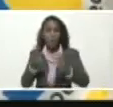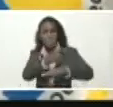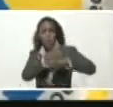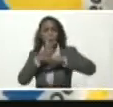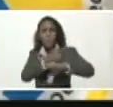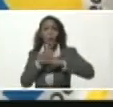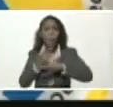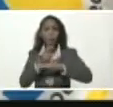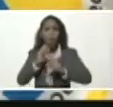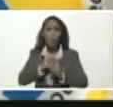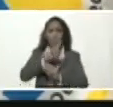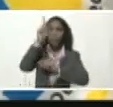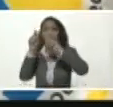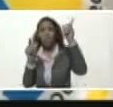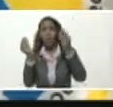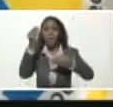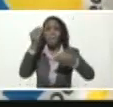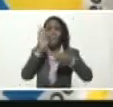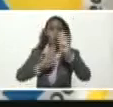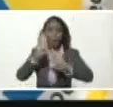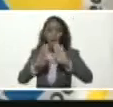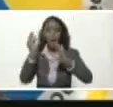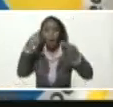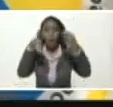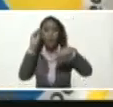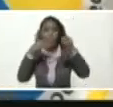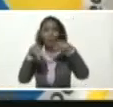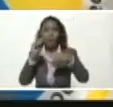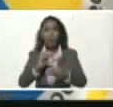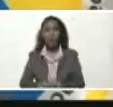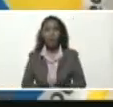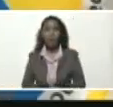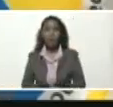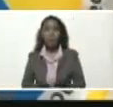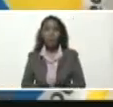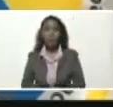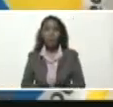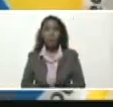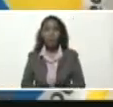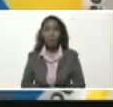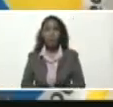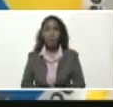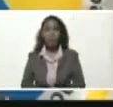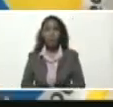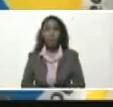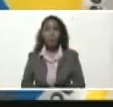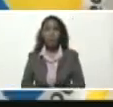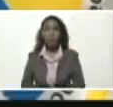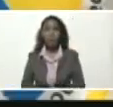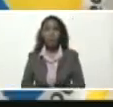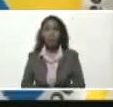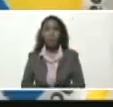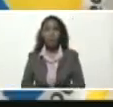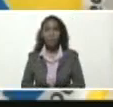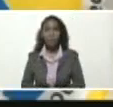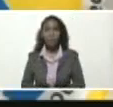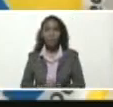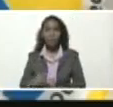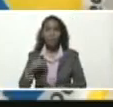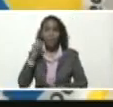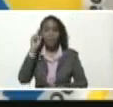armas nucleares, biológicas y químicas. en los próximos días, el